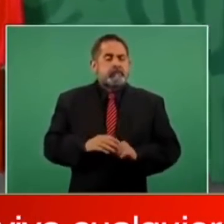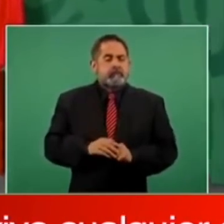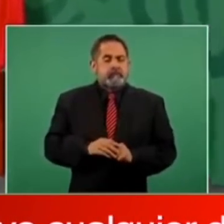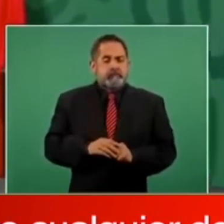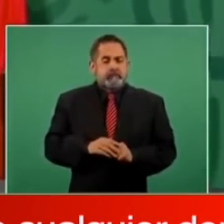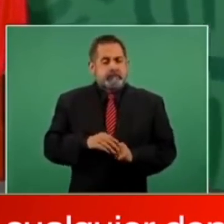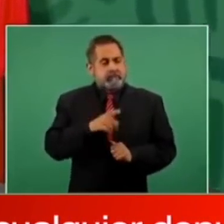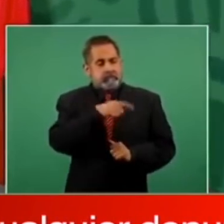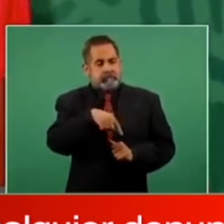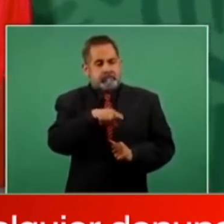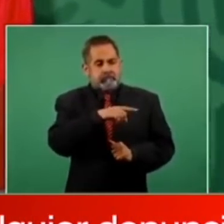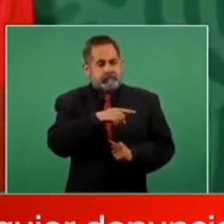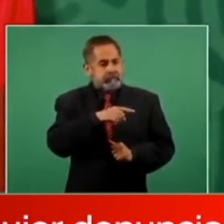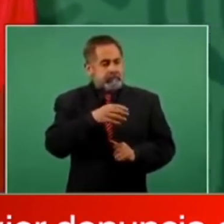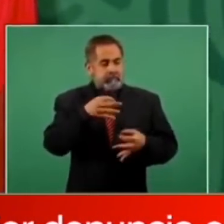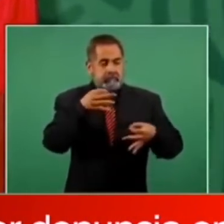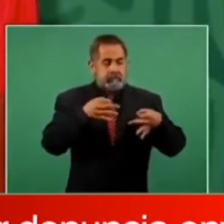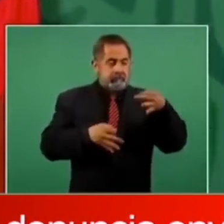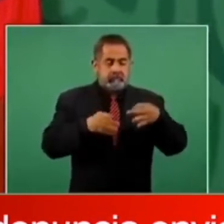la resolución del tribunal,